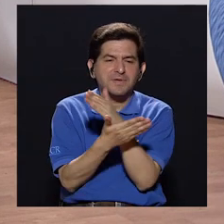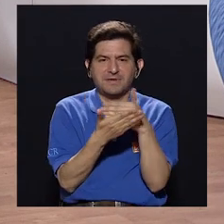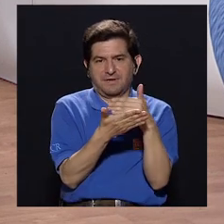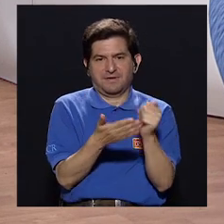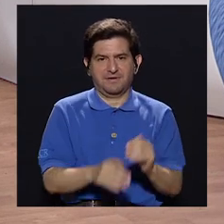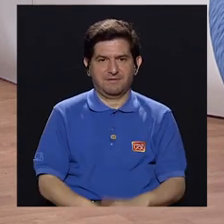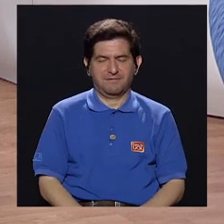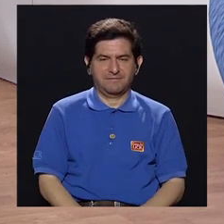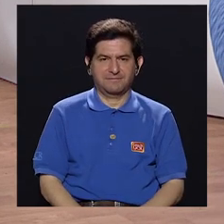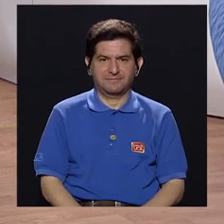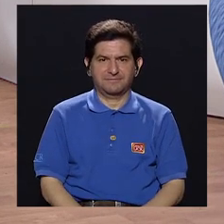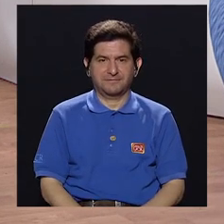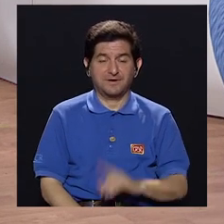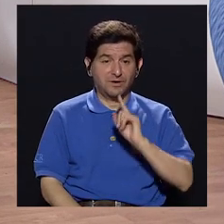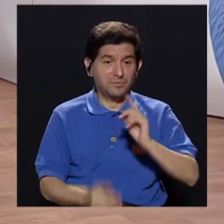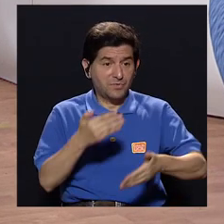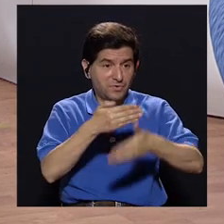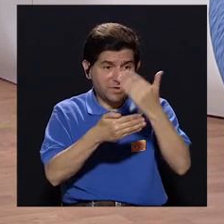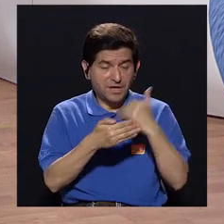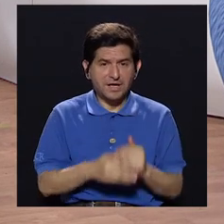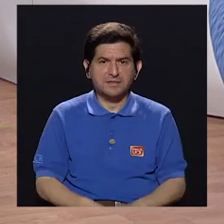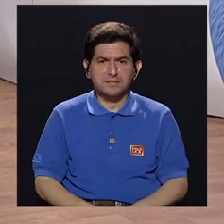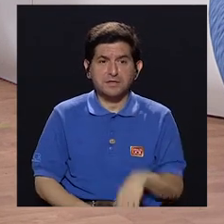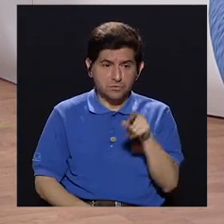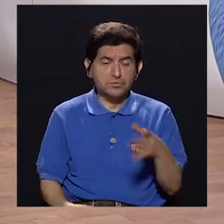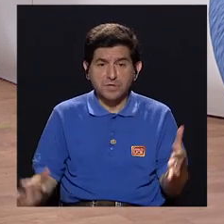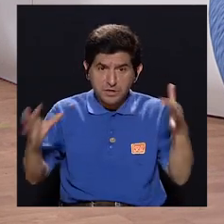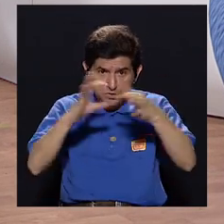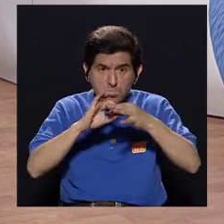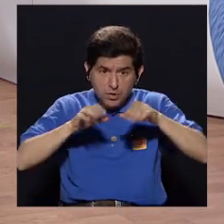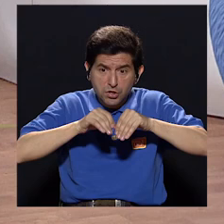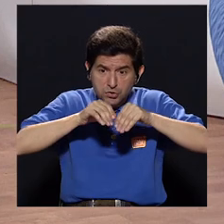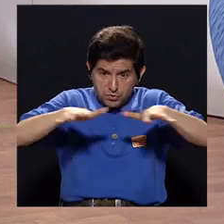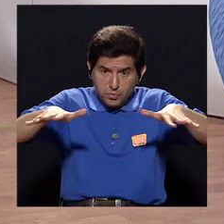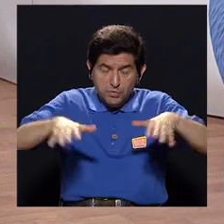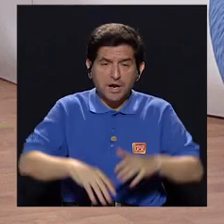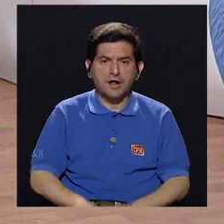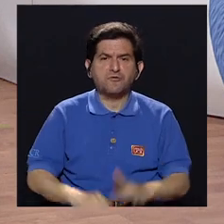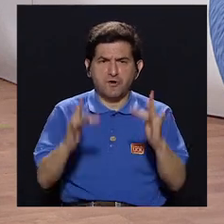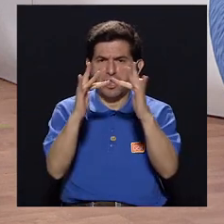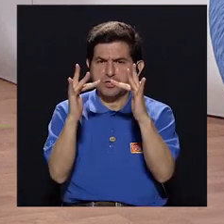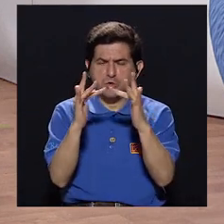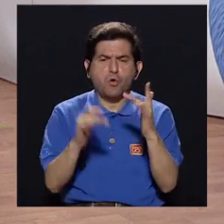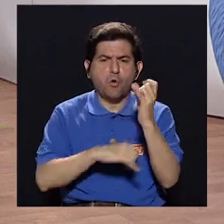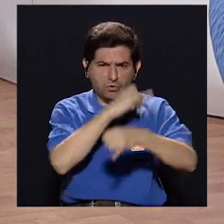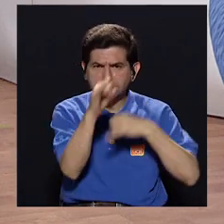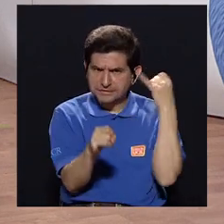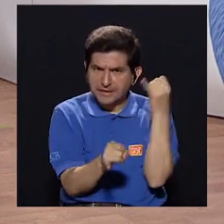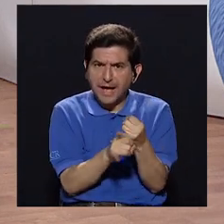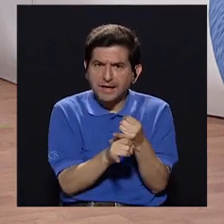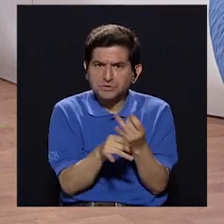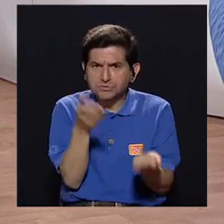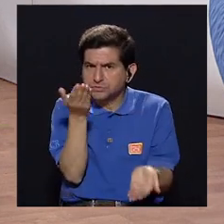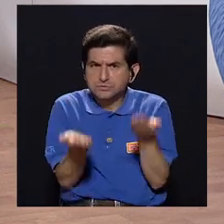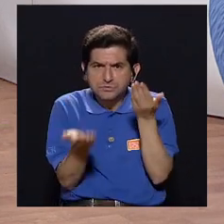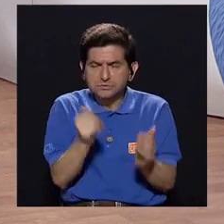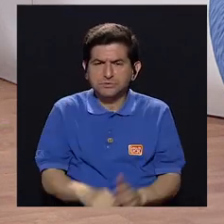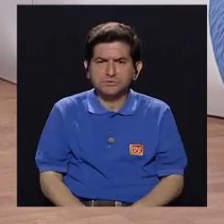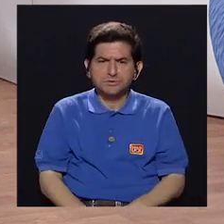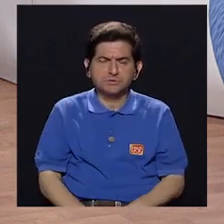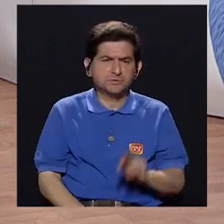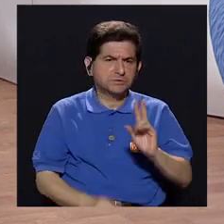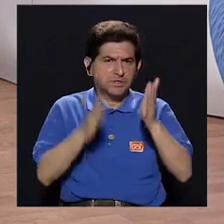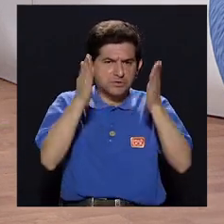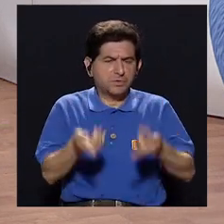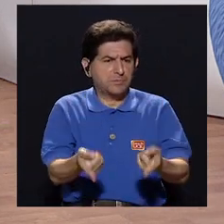e porque como te digo tiene en Red están enlazados ustedes hay contactos internacionales hay hay colegas